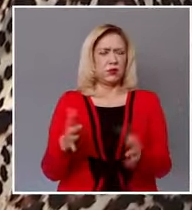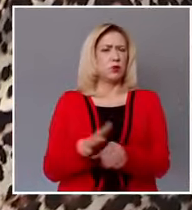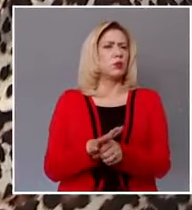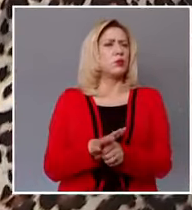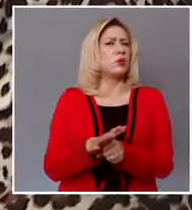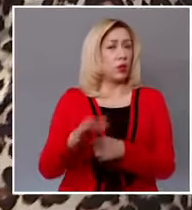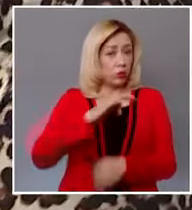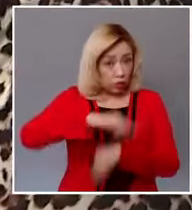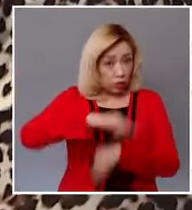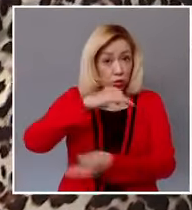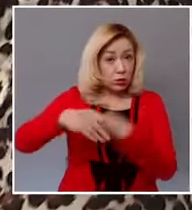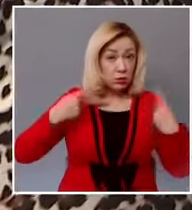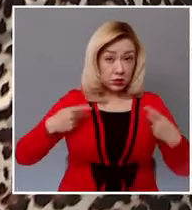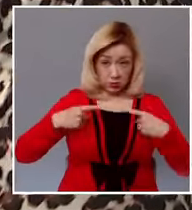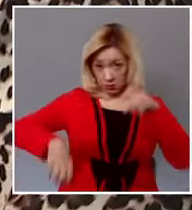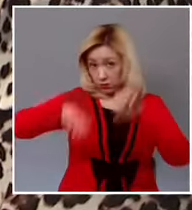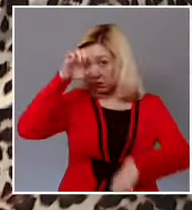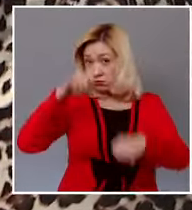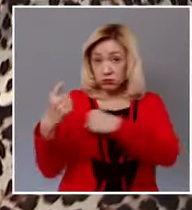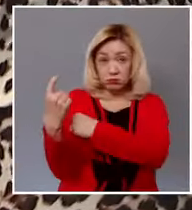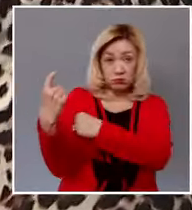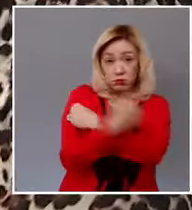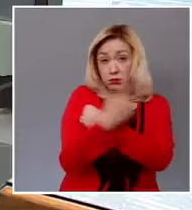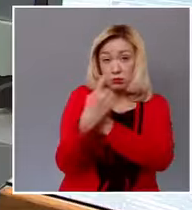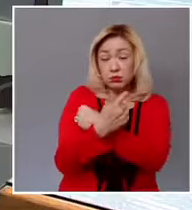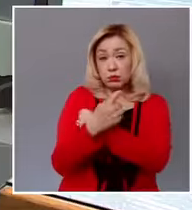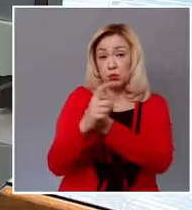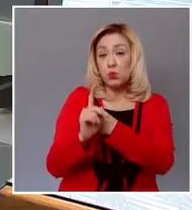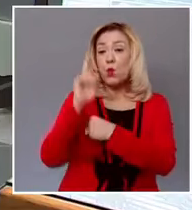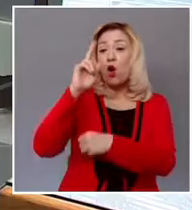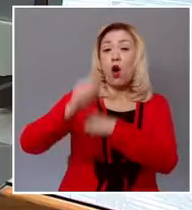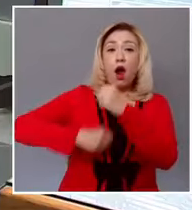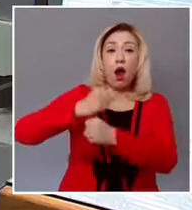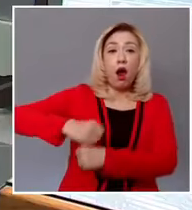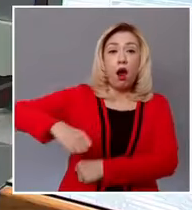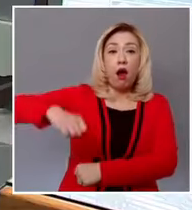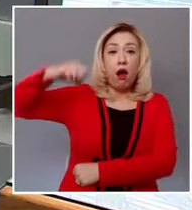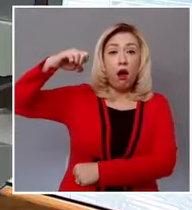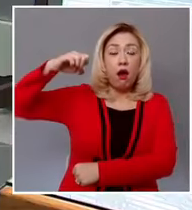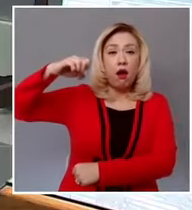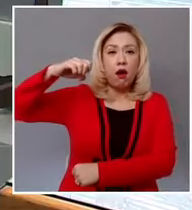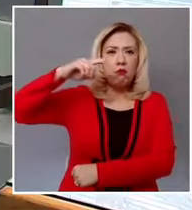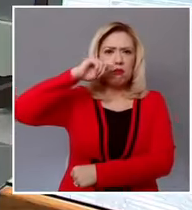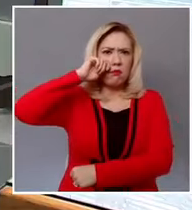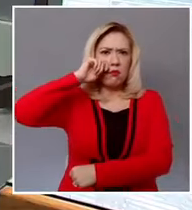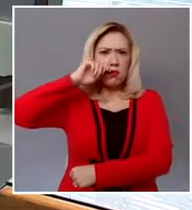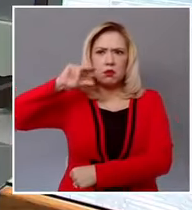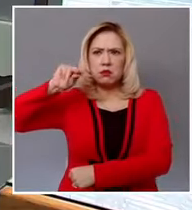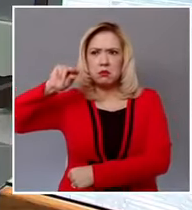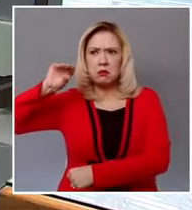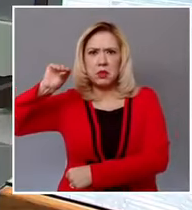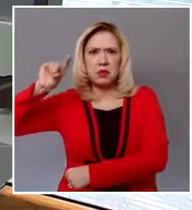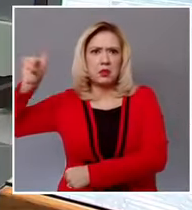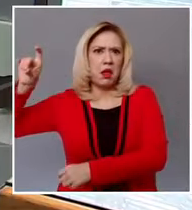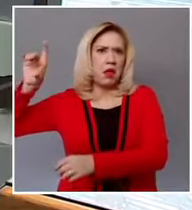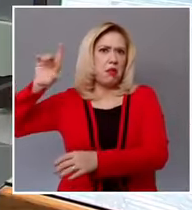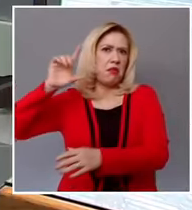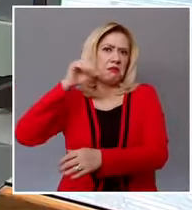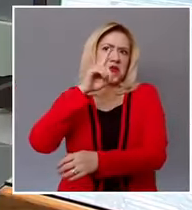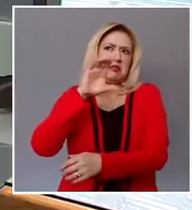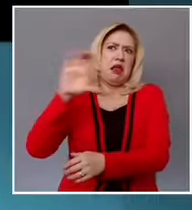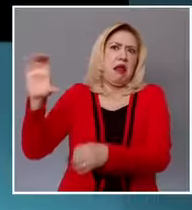depende automáticamente de la edad, por avanzada que ésta sea. Explicó que lo importante es el contexto de cada persona y